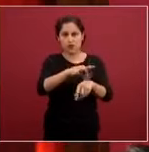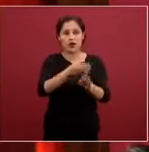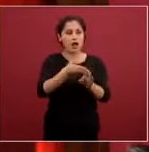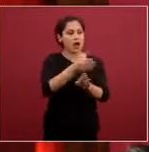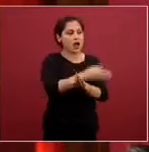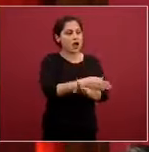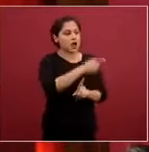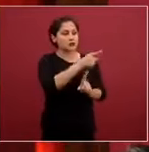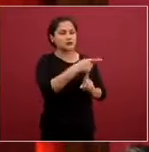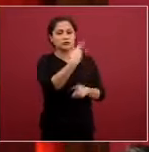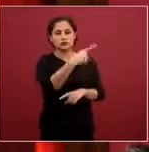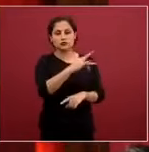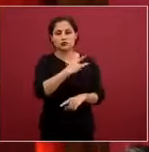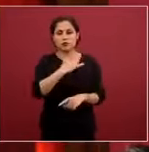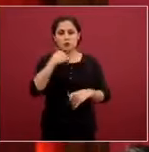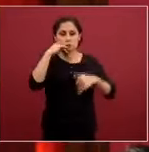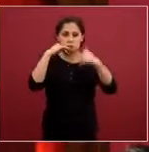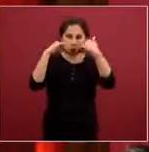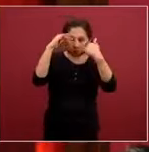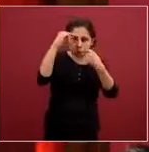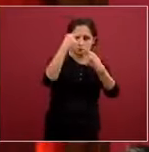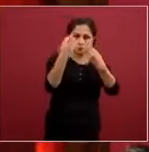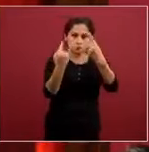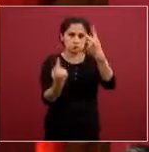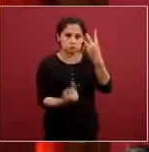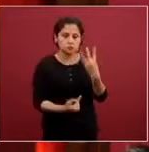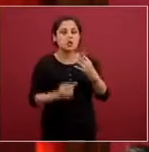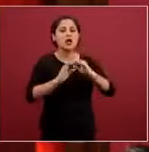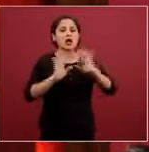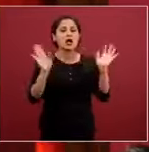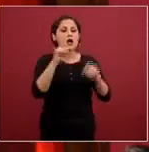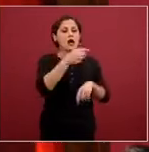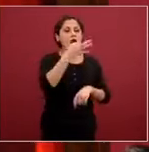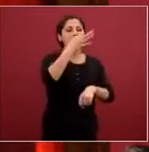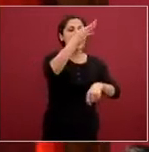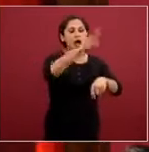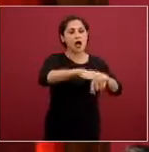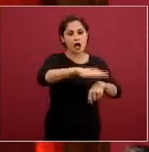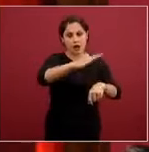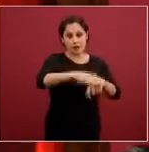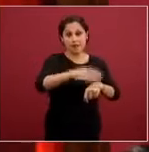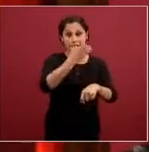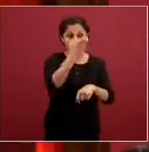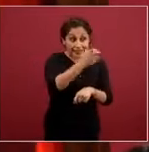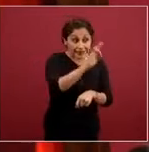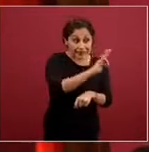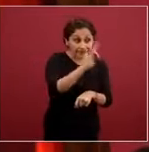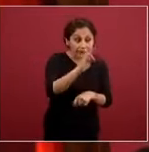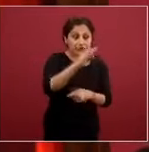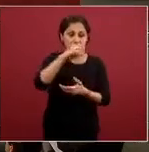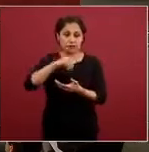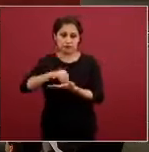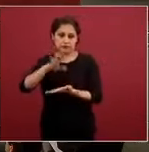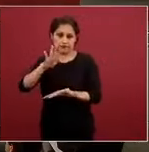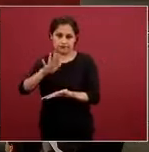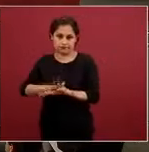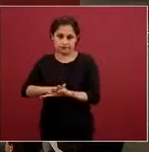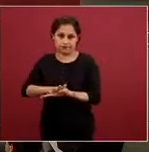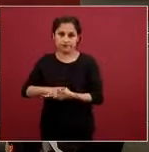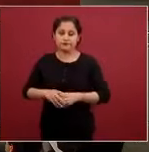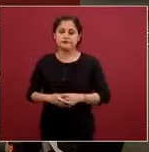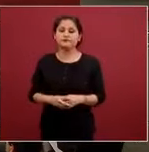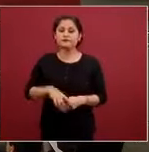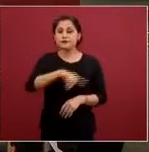los signos y los síntomas, entonces se notifica, y esa es la fecha de registro, la fecha en que se notifica el caso.